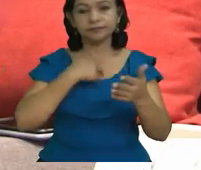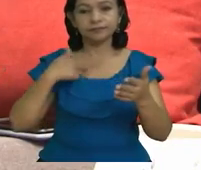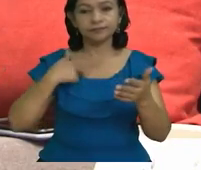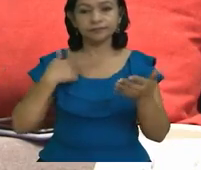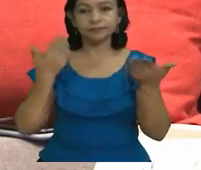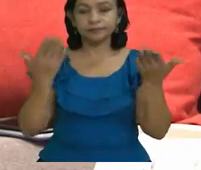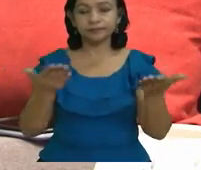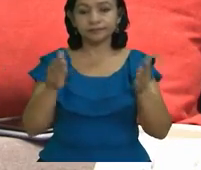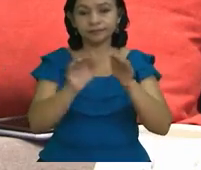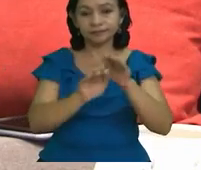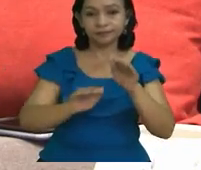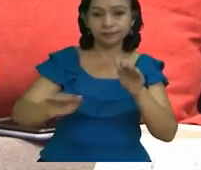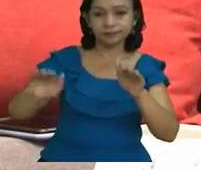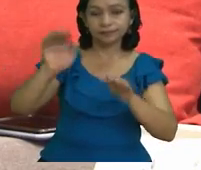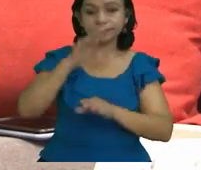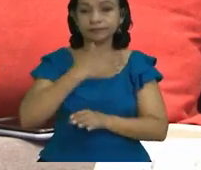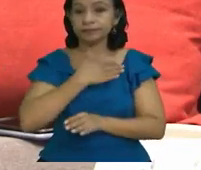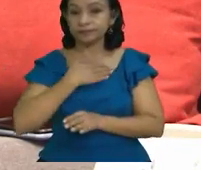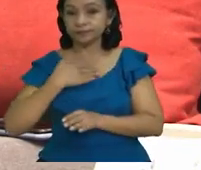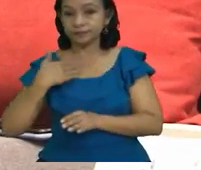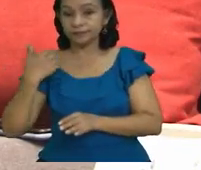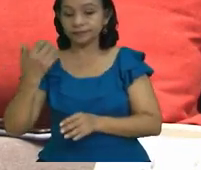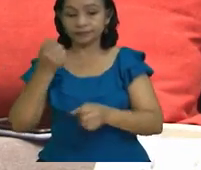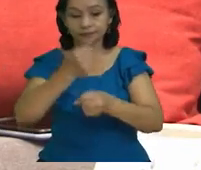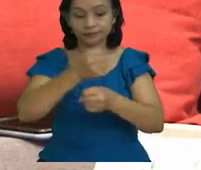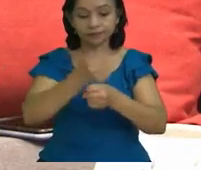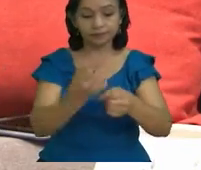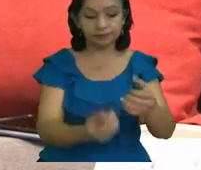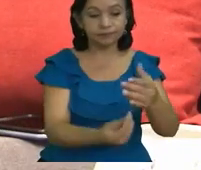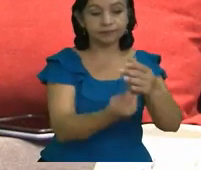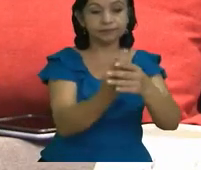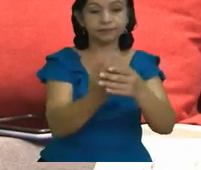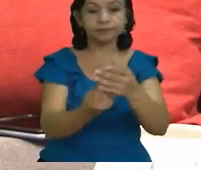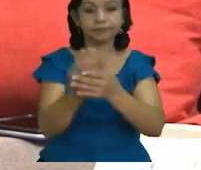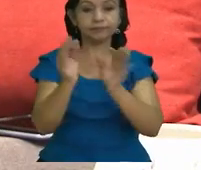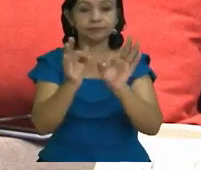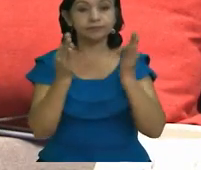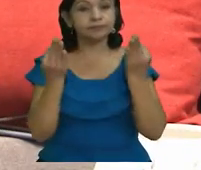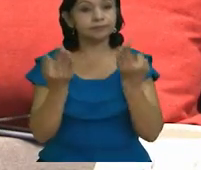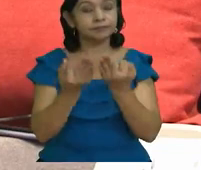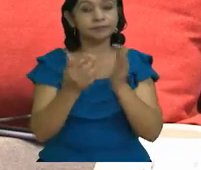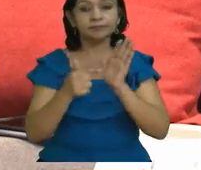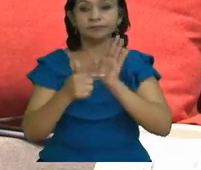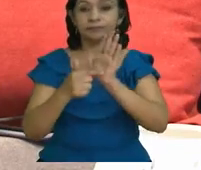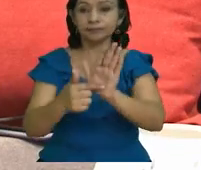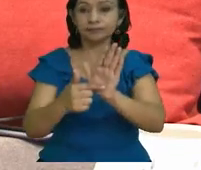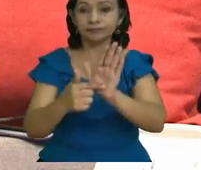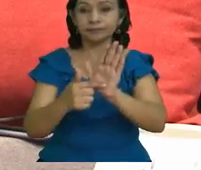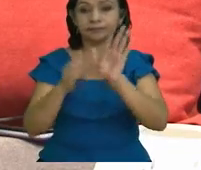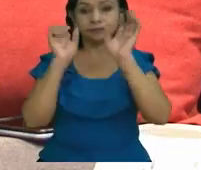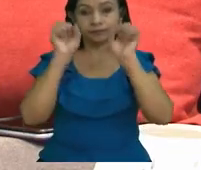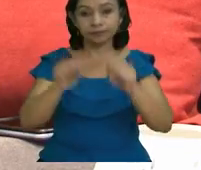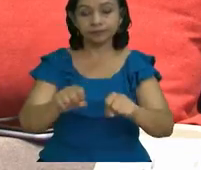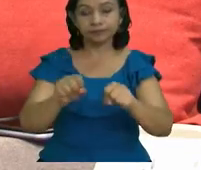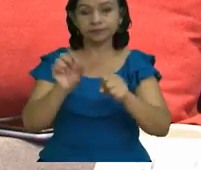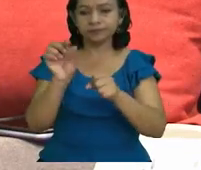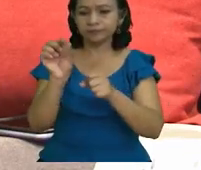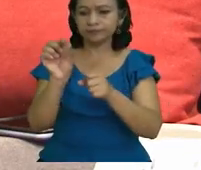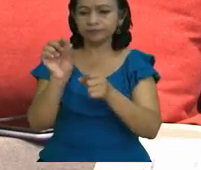el incremento, en el mejoramiento de la producción de esa familia. Ejemplo, podemos entregar